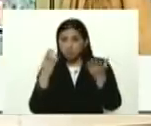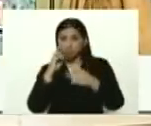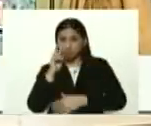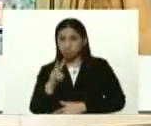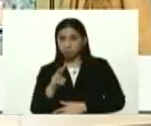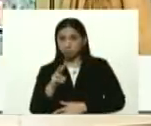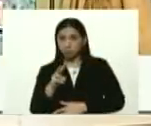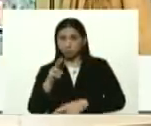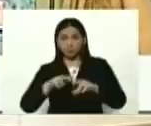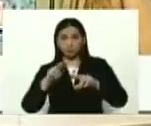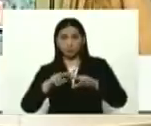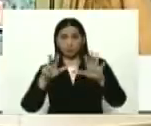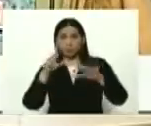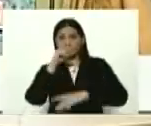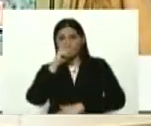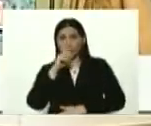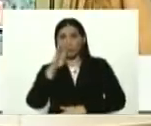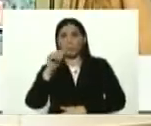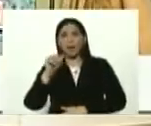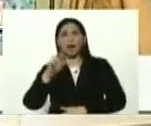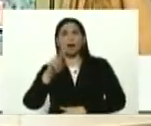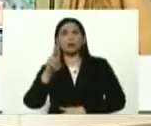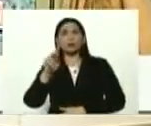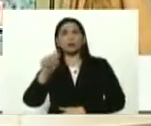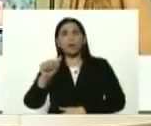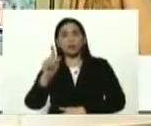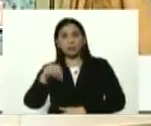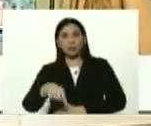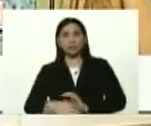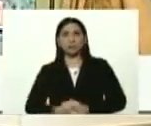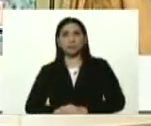Un niño de 8 años de las minas de Baruta.